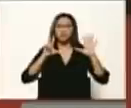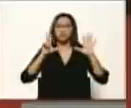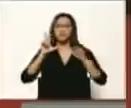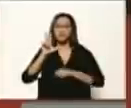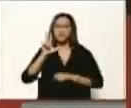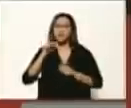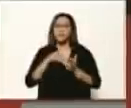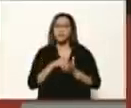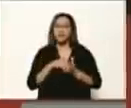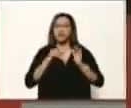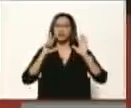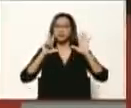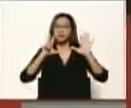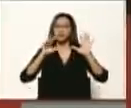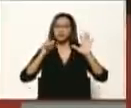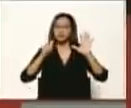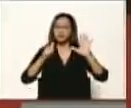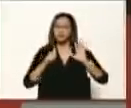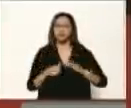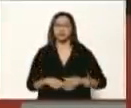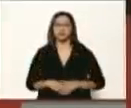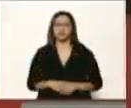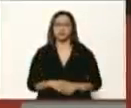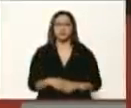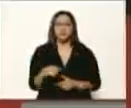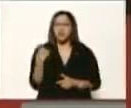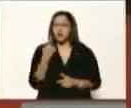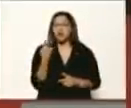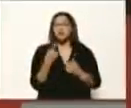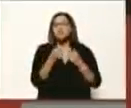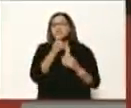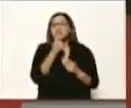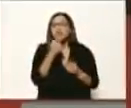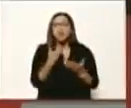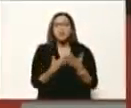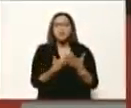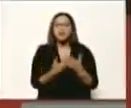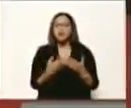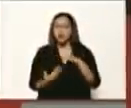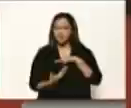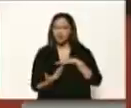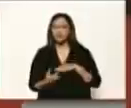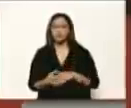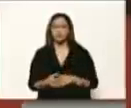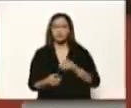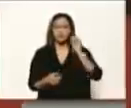183.806 postulados. Solo postulados. ¿Quién lo postuló? La base. Las bases.